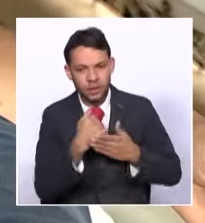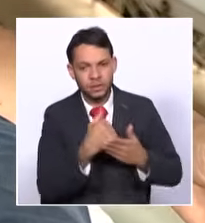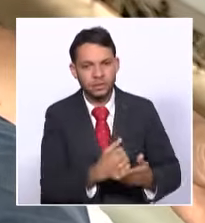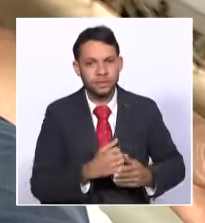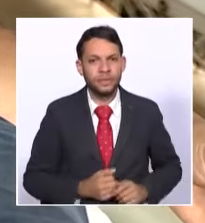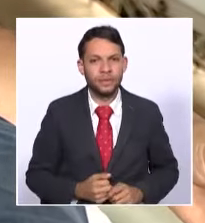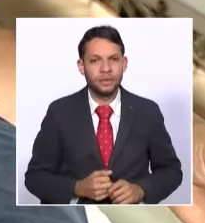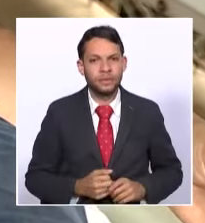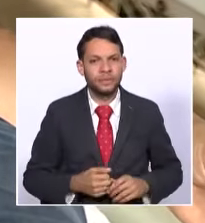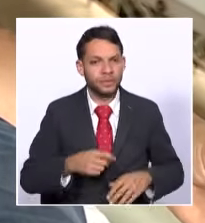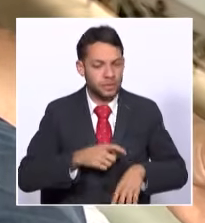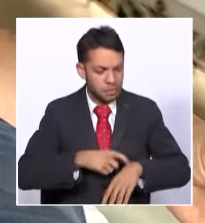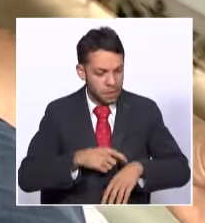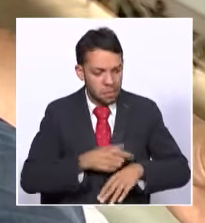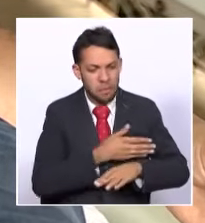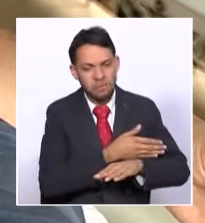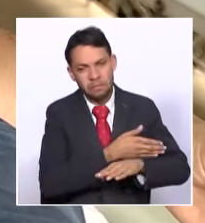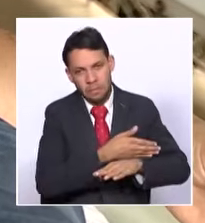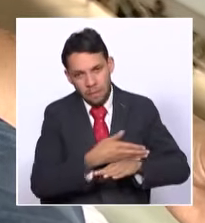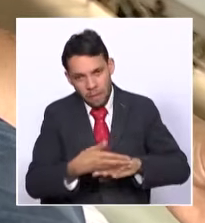Esto lleva mucho más tiempo,